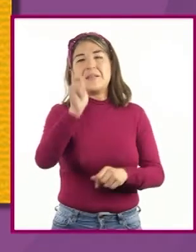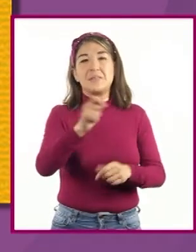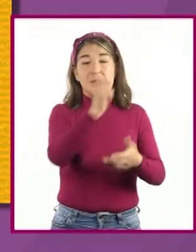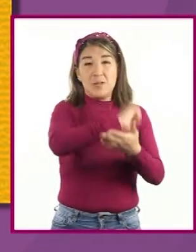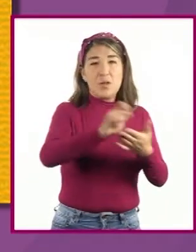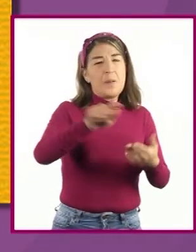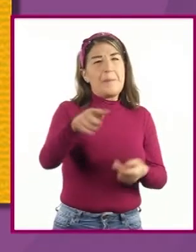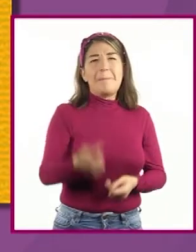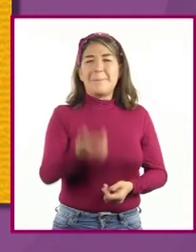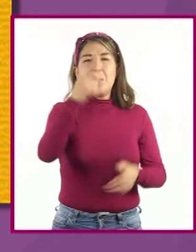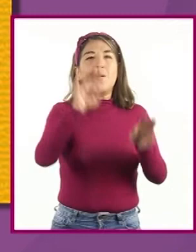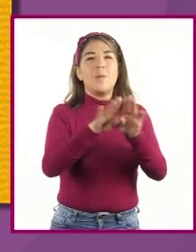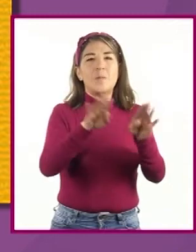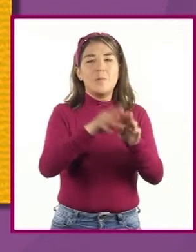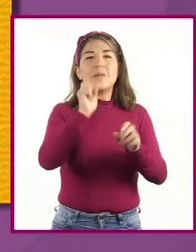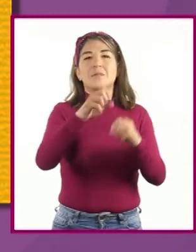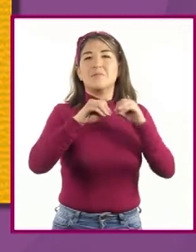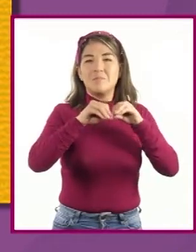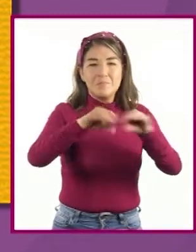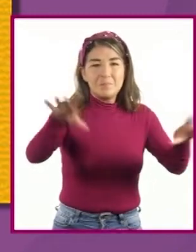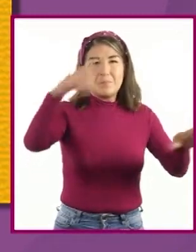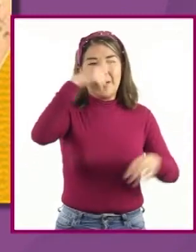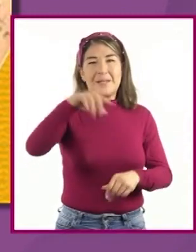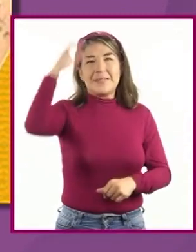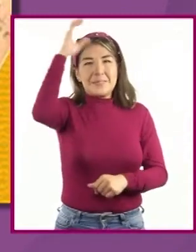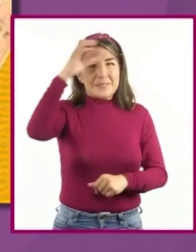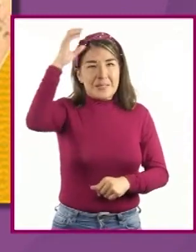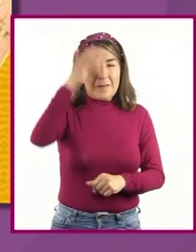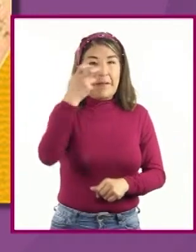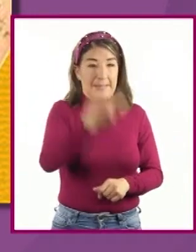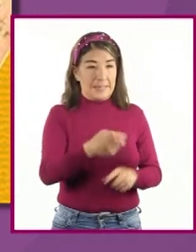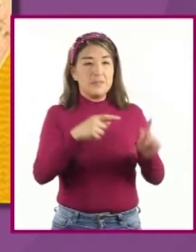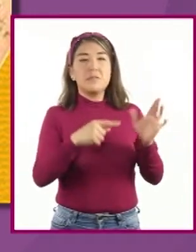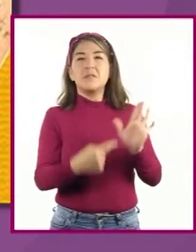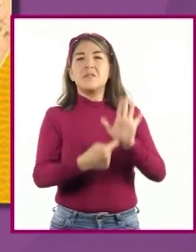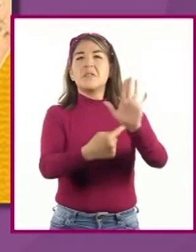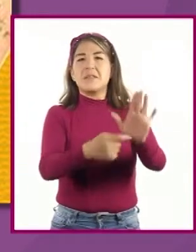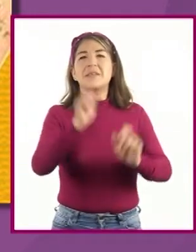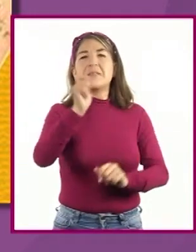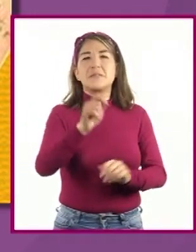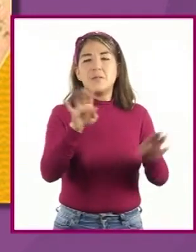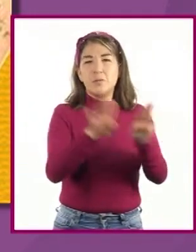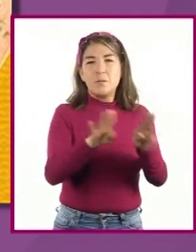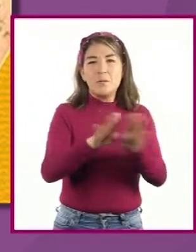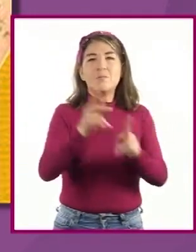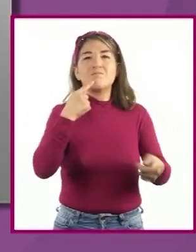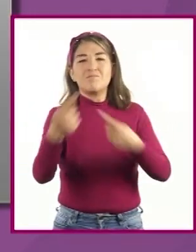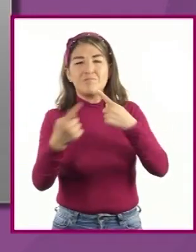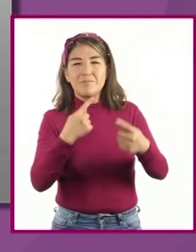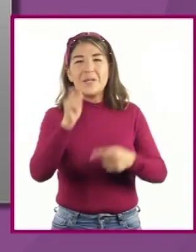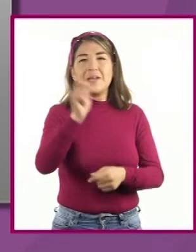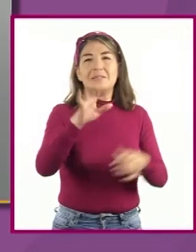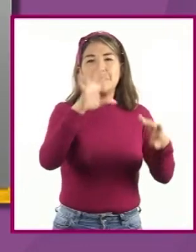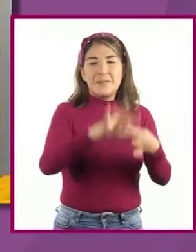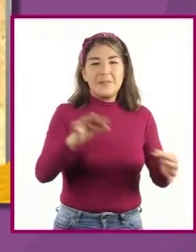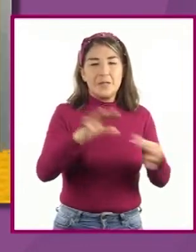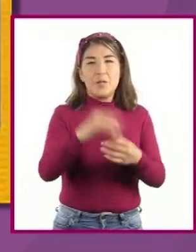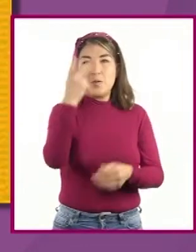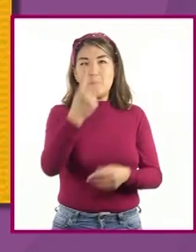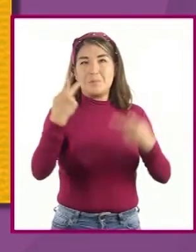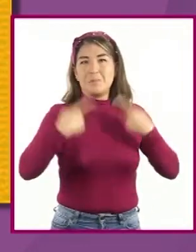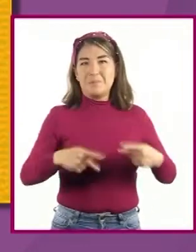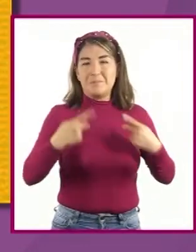los primeros reportes de experimentos científicos. En estos presentaba sus hipótesis a partir del diálogo que se daba entre dos